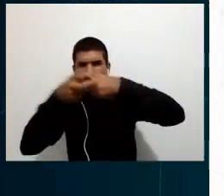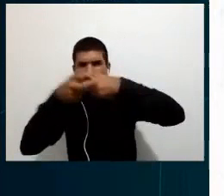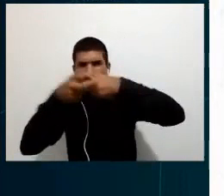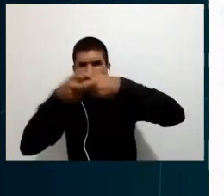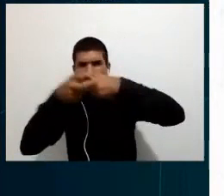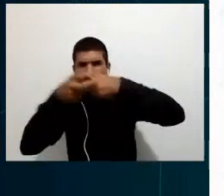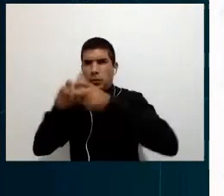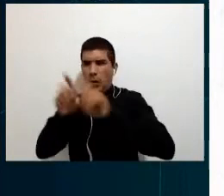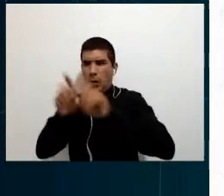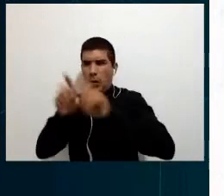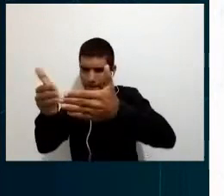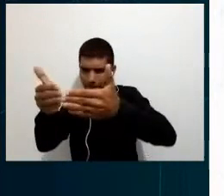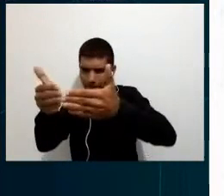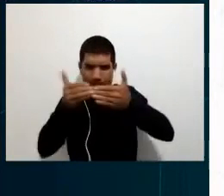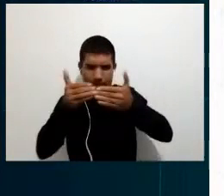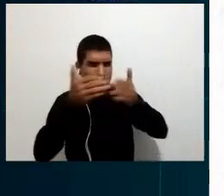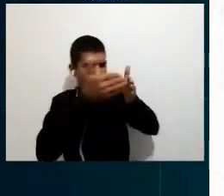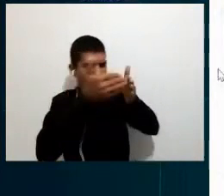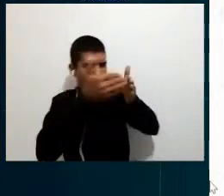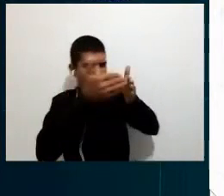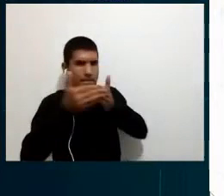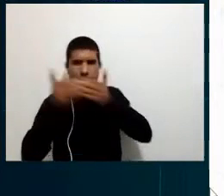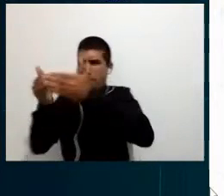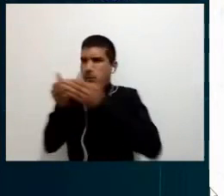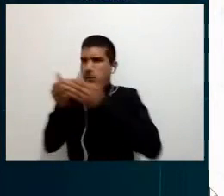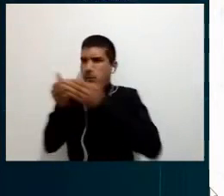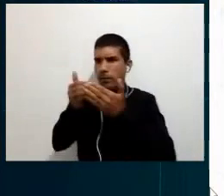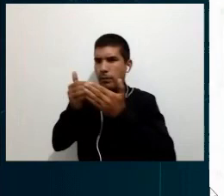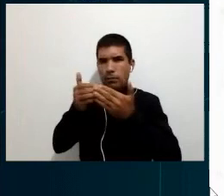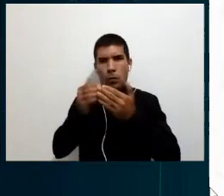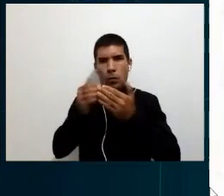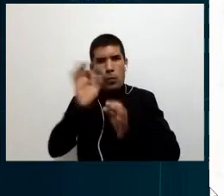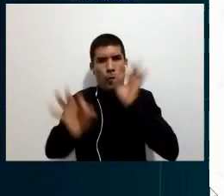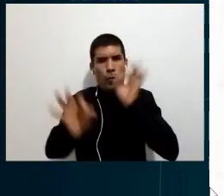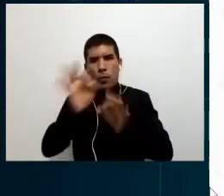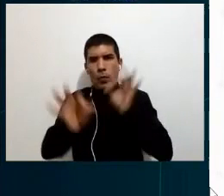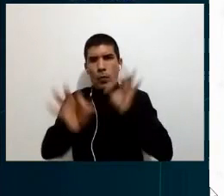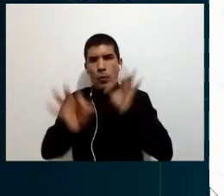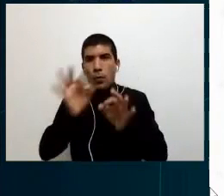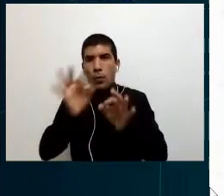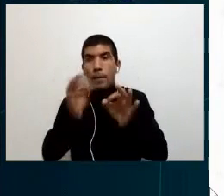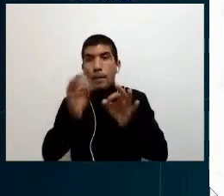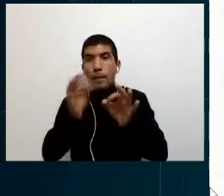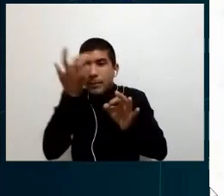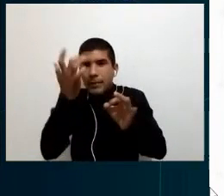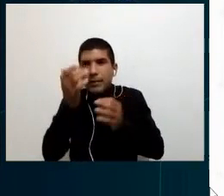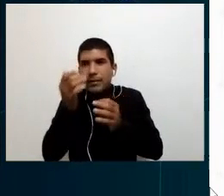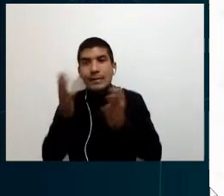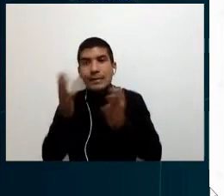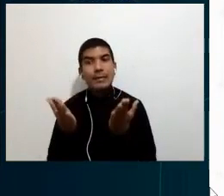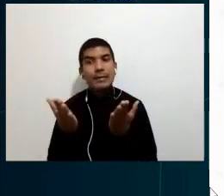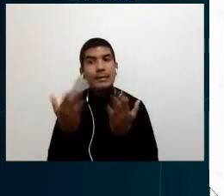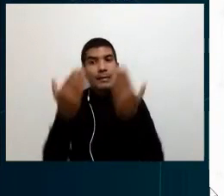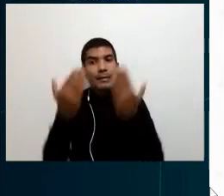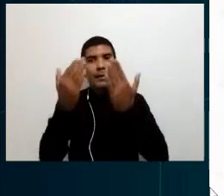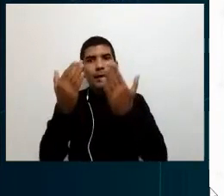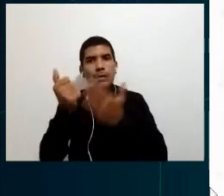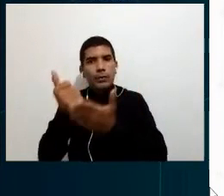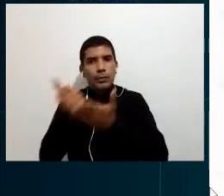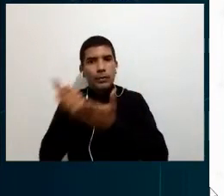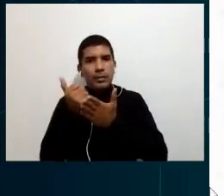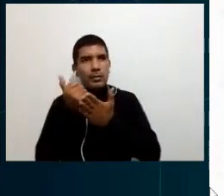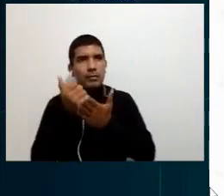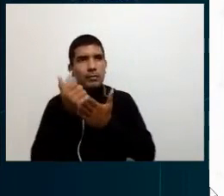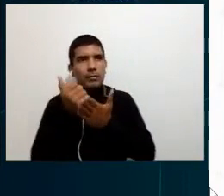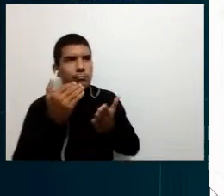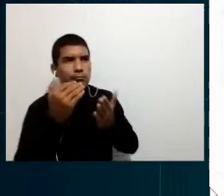gas. Pues adicional a esto, pues ya en el mundo se vienen